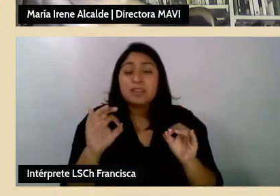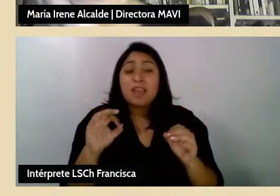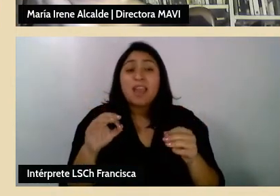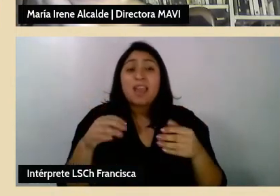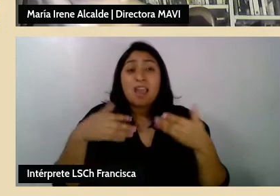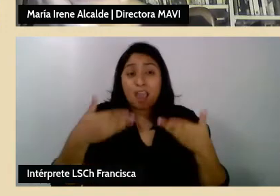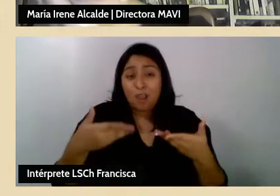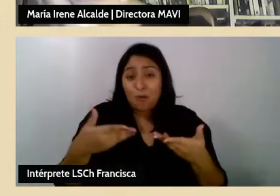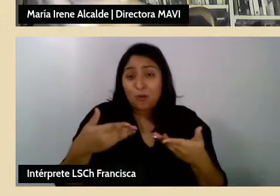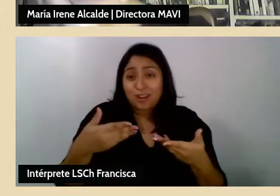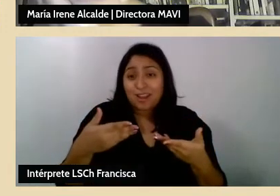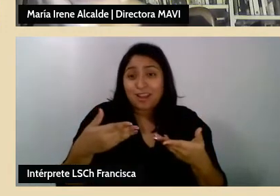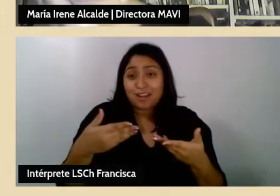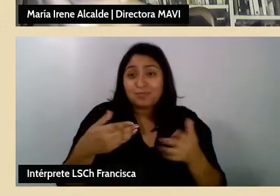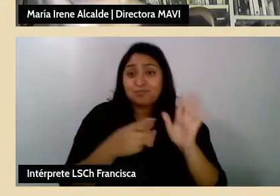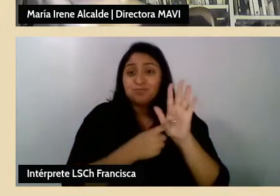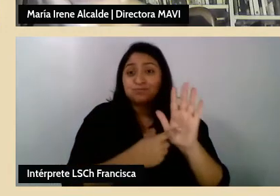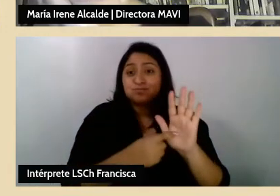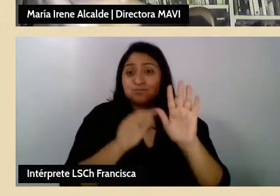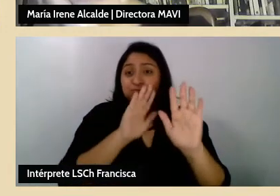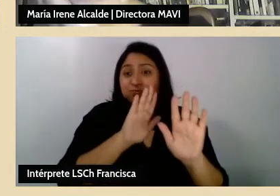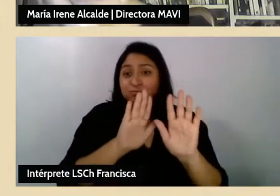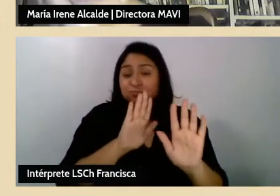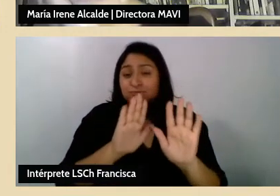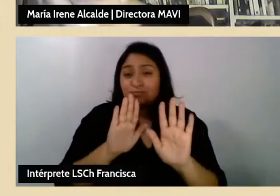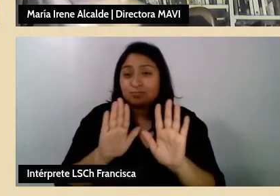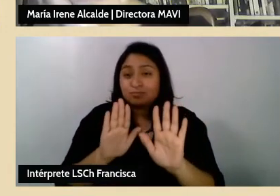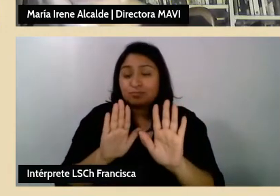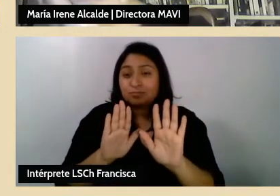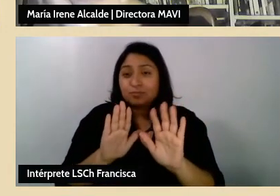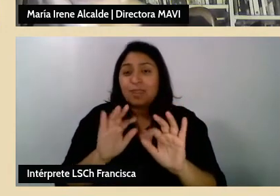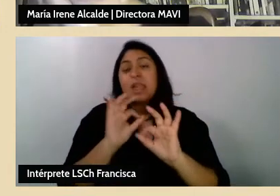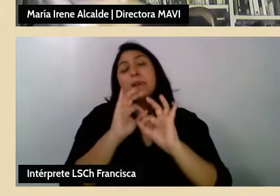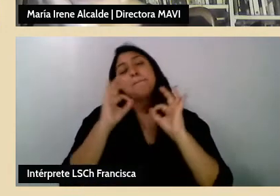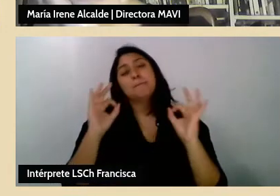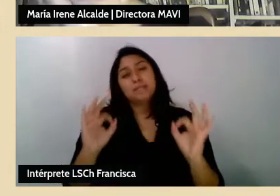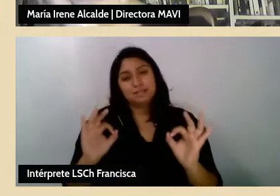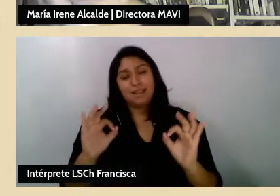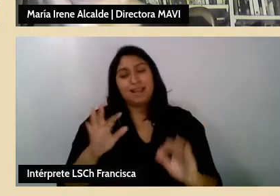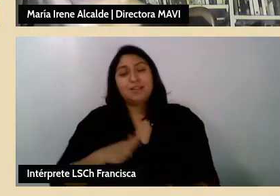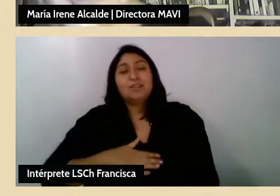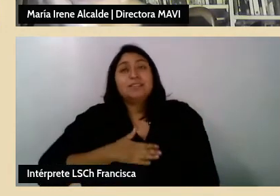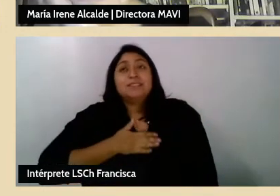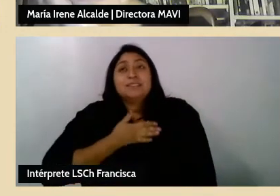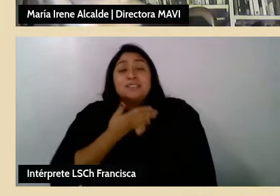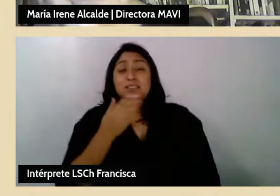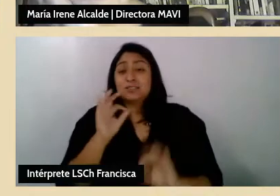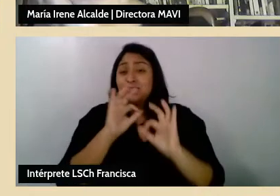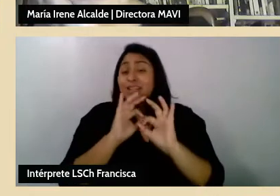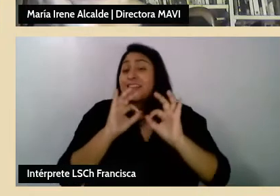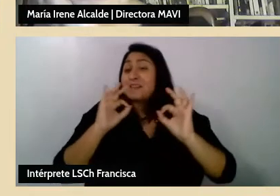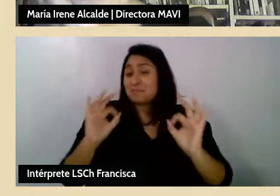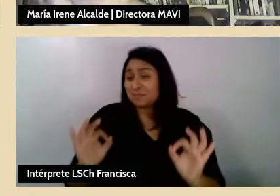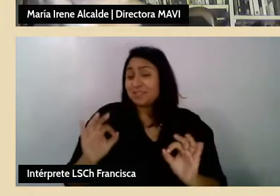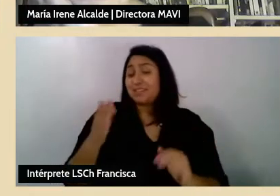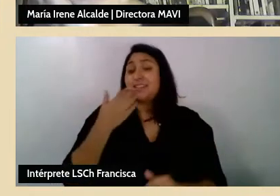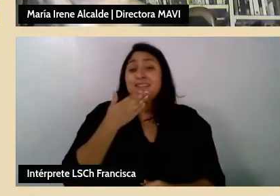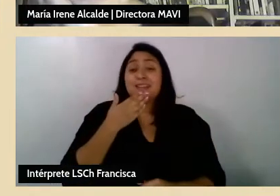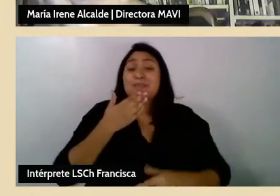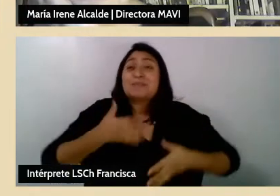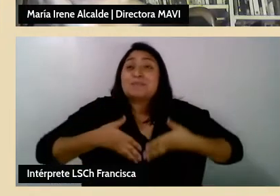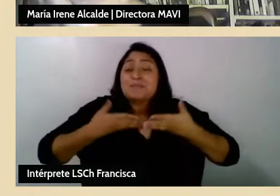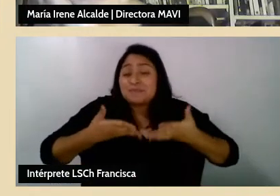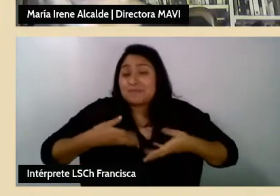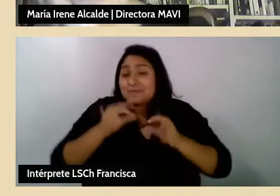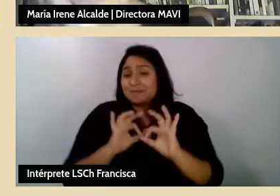especial, con una sensación bastante especial y una satisfacción muy especial también por el hecho que